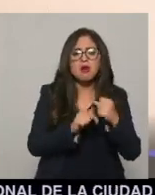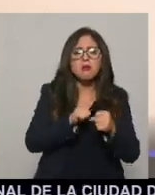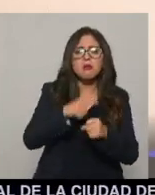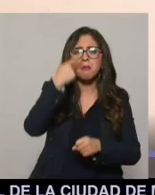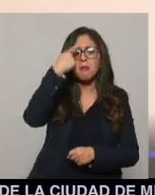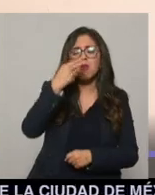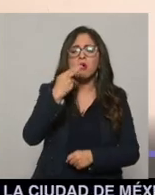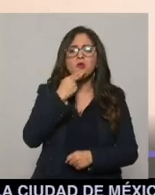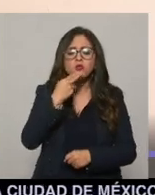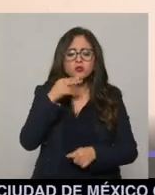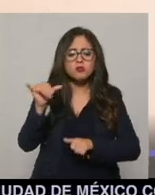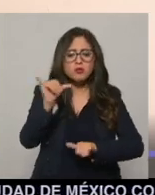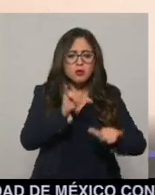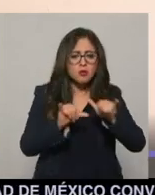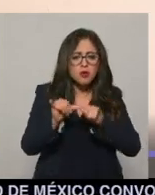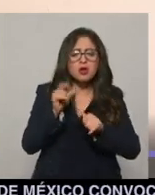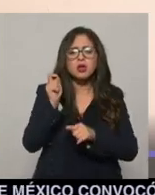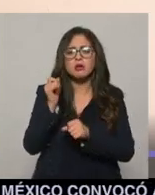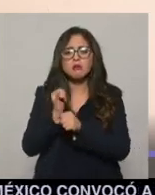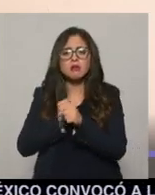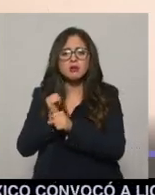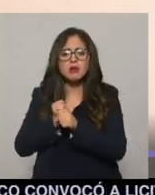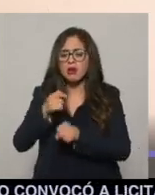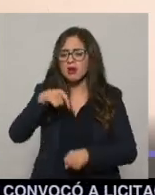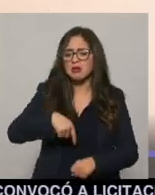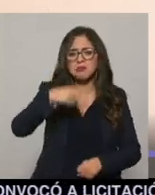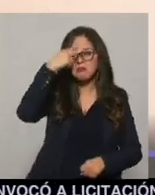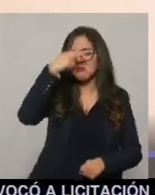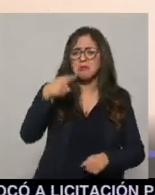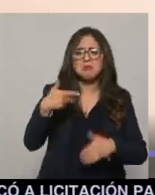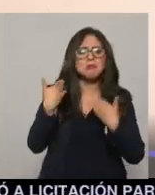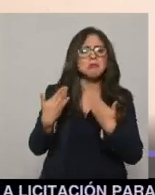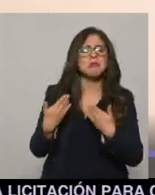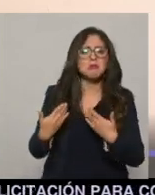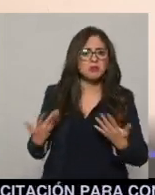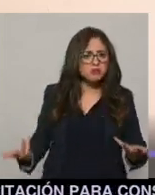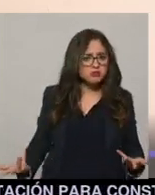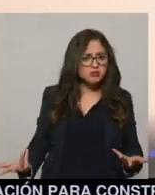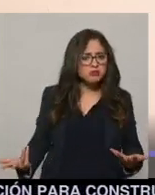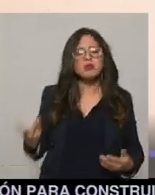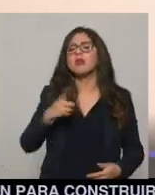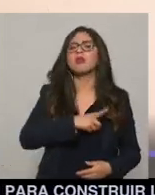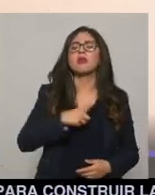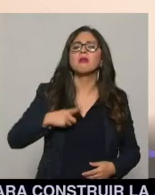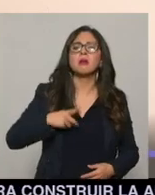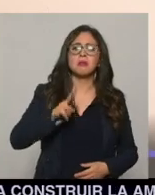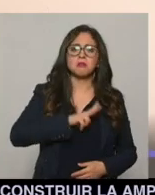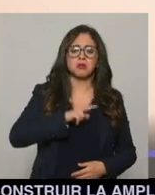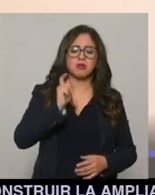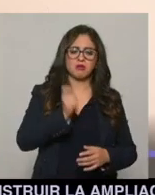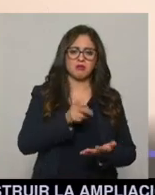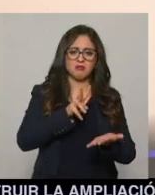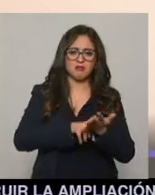laboratorios, en investigación, en docencia, y aquí no, se sigue avalando. Entonces, desde un punto de vista moral, que es mi área